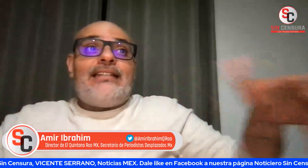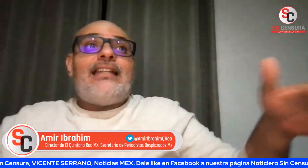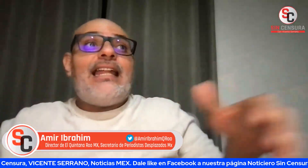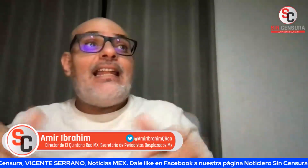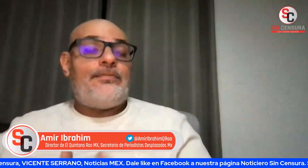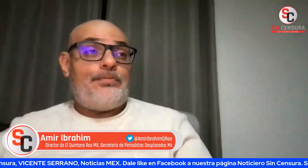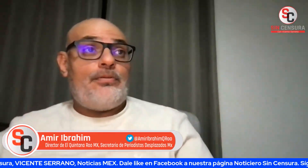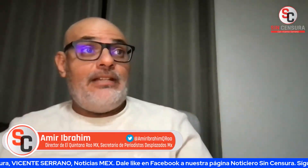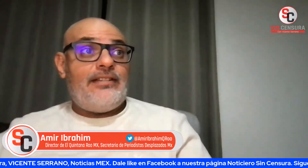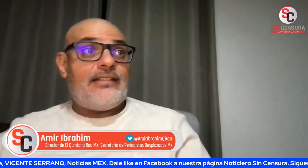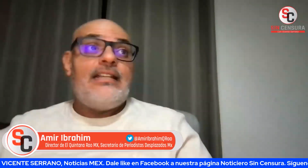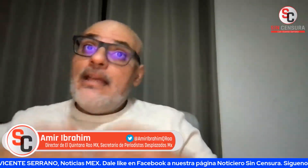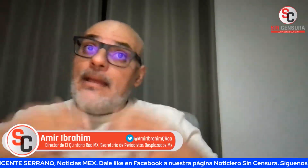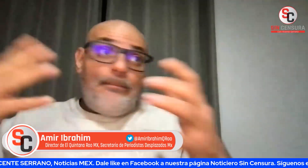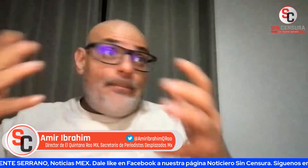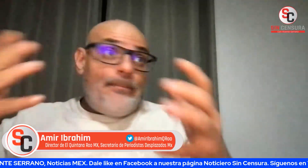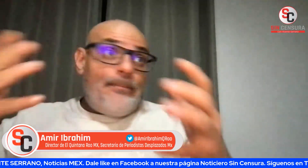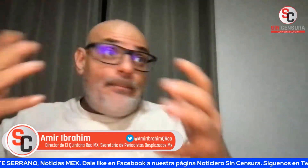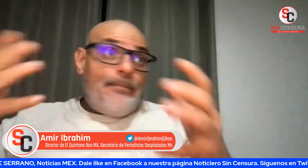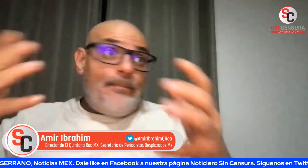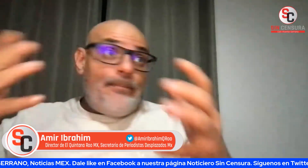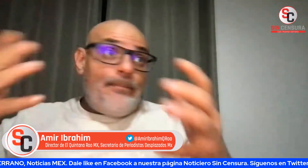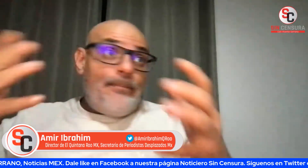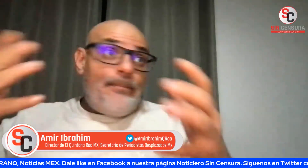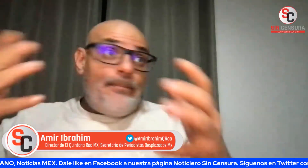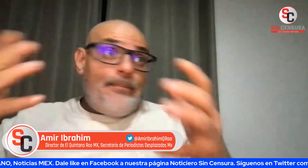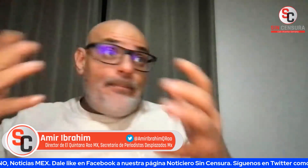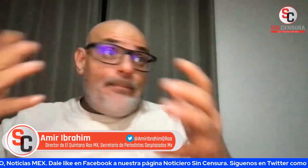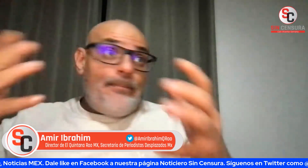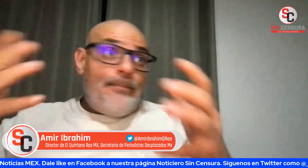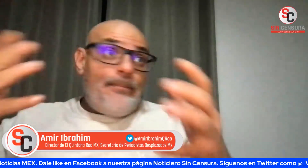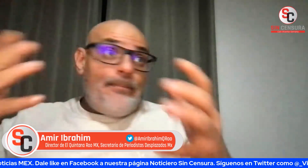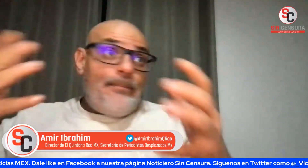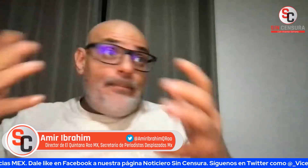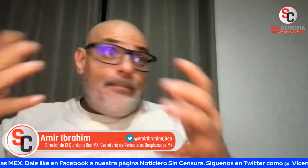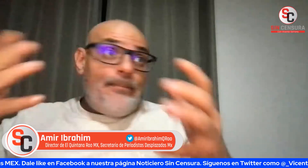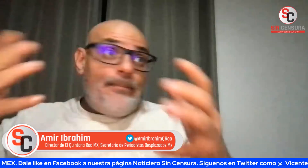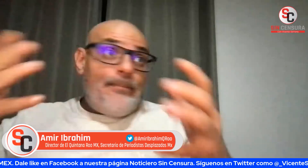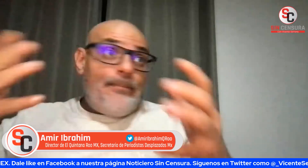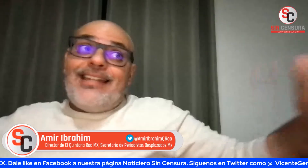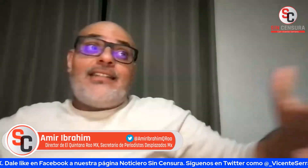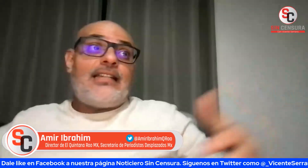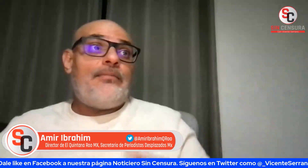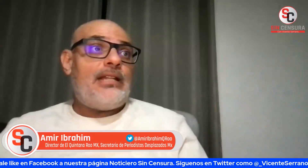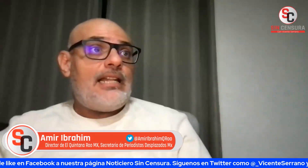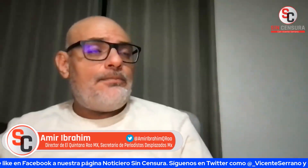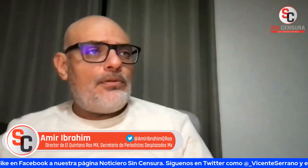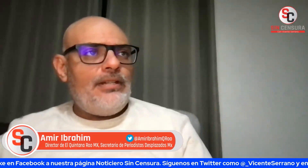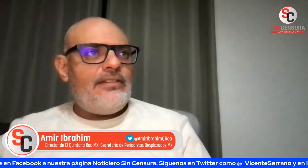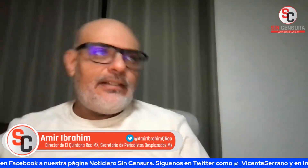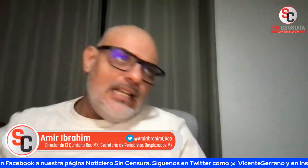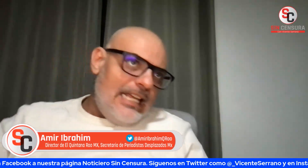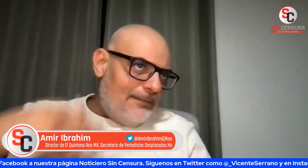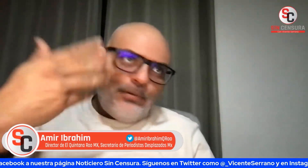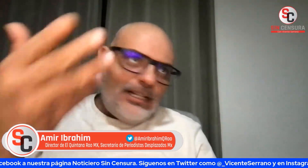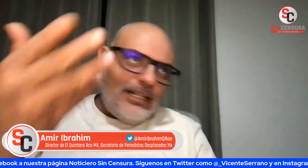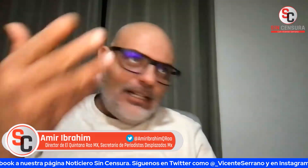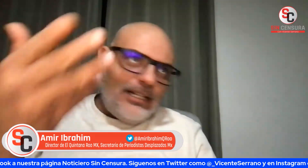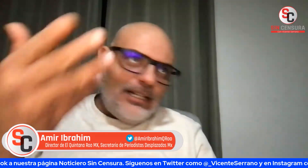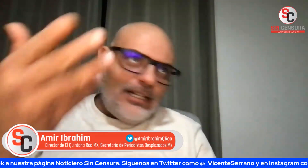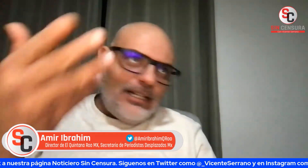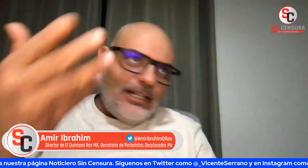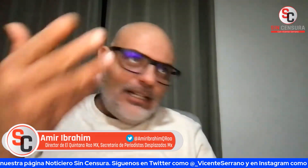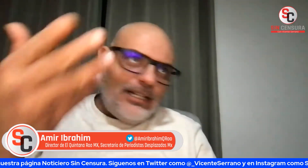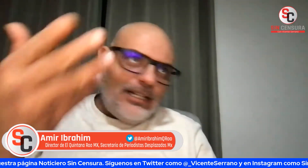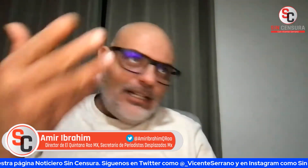puede penetrar a las provincias, pero si viene de una provincia, es muy complicado que penetre también a las provincias. Es por eso